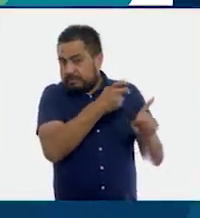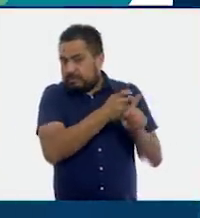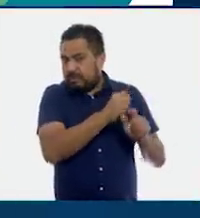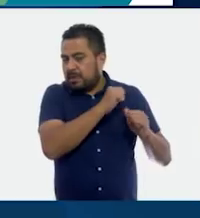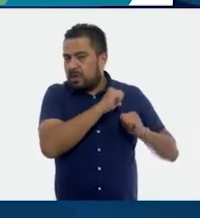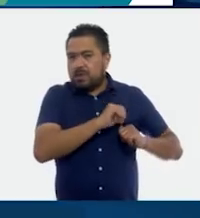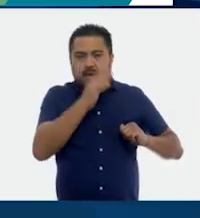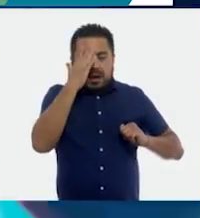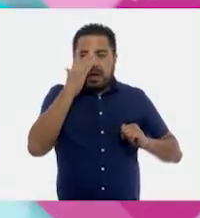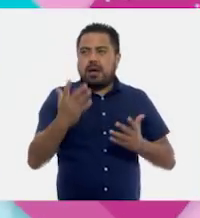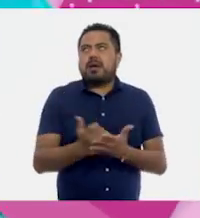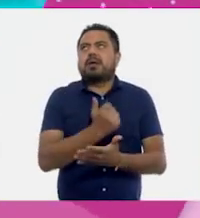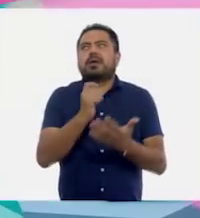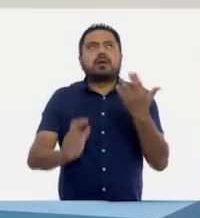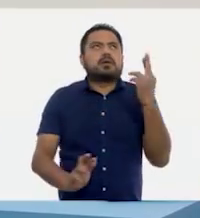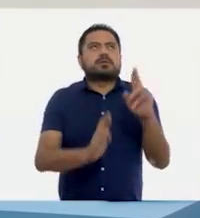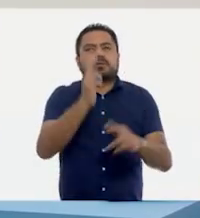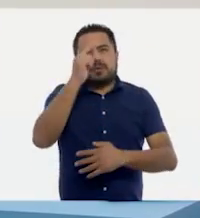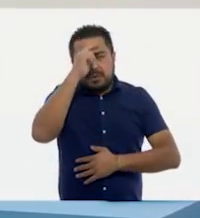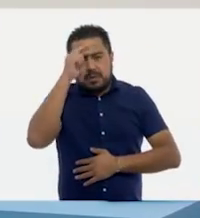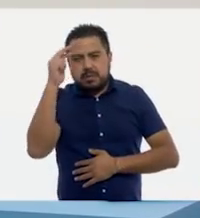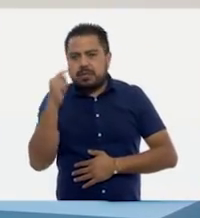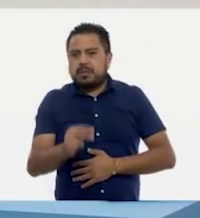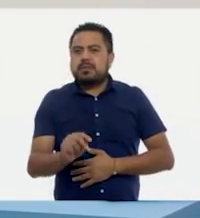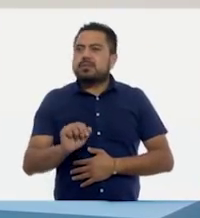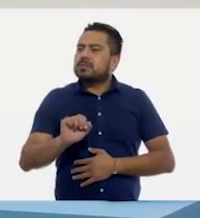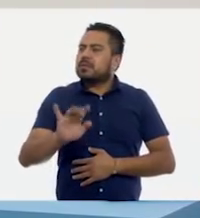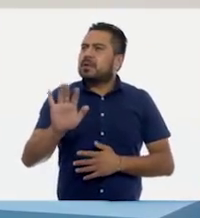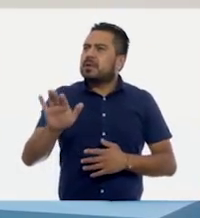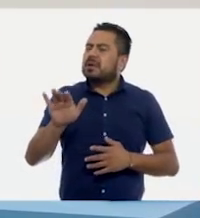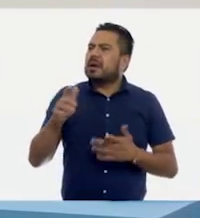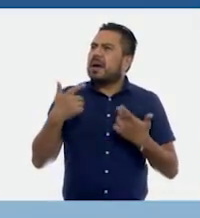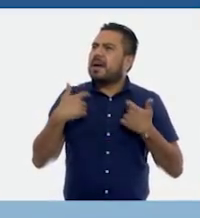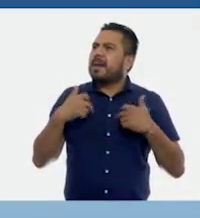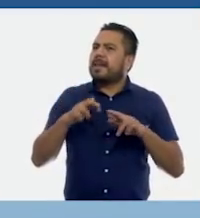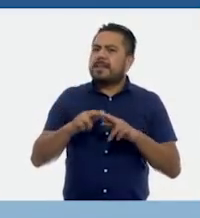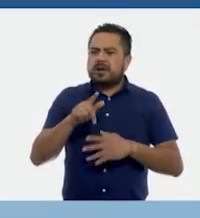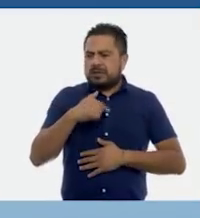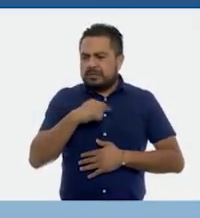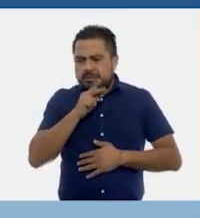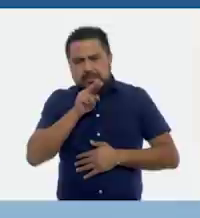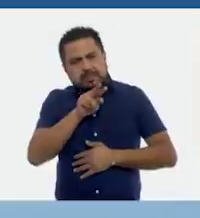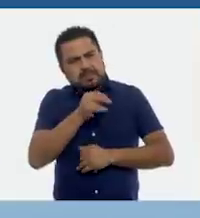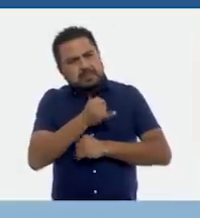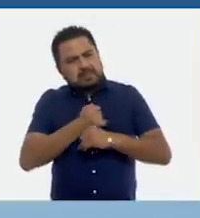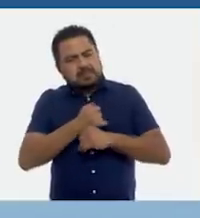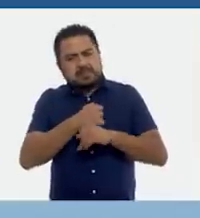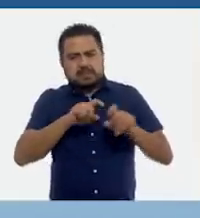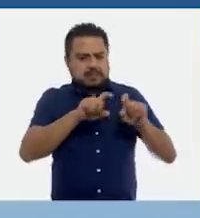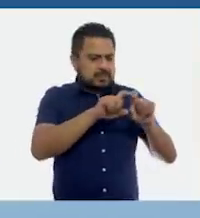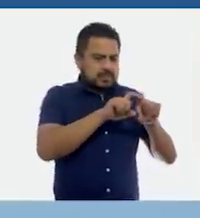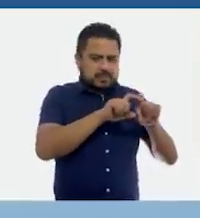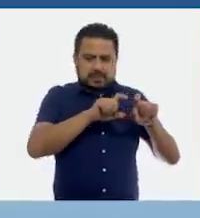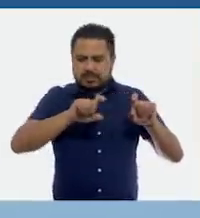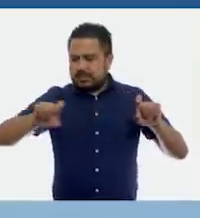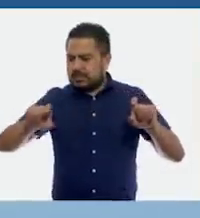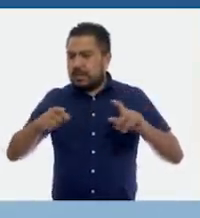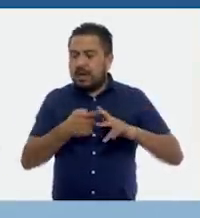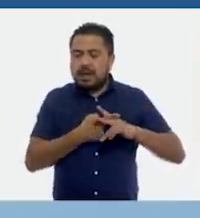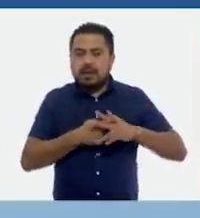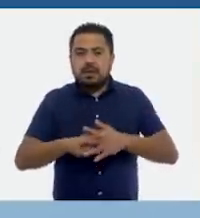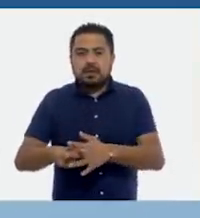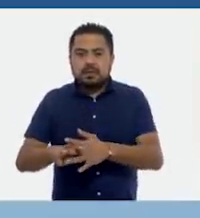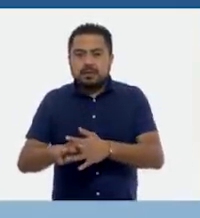el gran triunfo de la Revolución Mexicana. Maestra, observo que la línea del tiempo